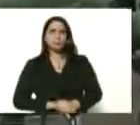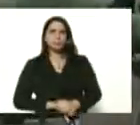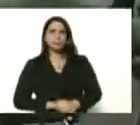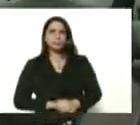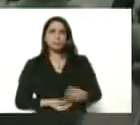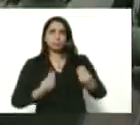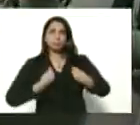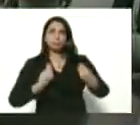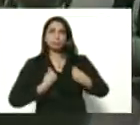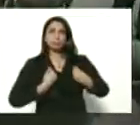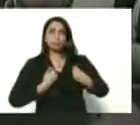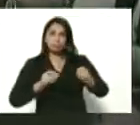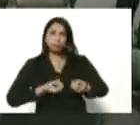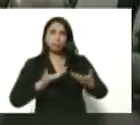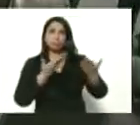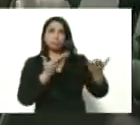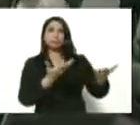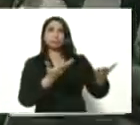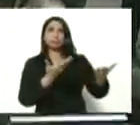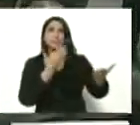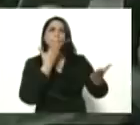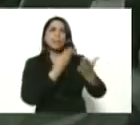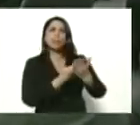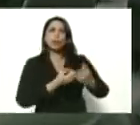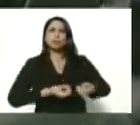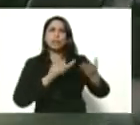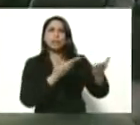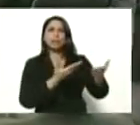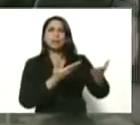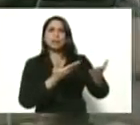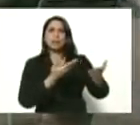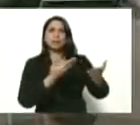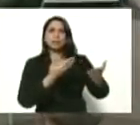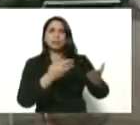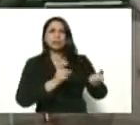demandó y se la diste. Largura de días